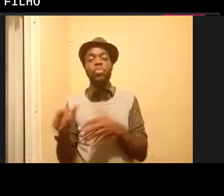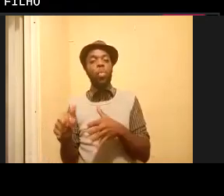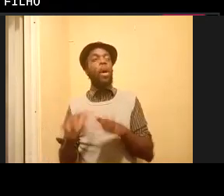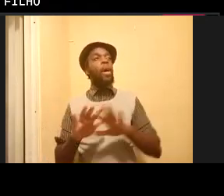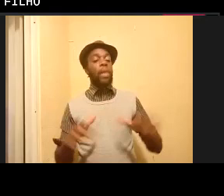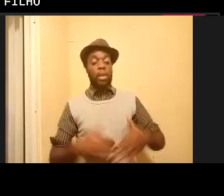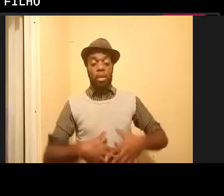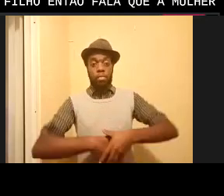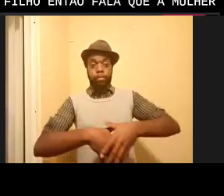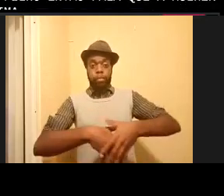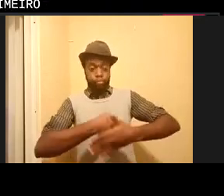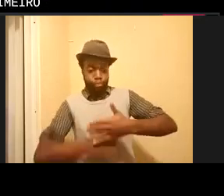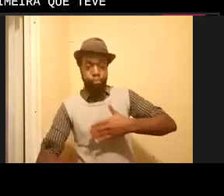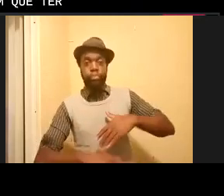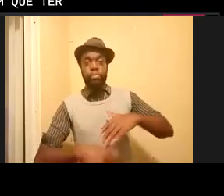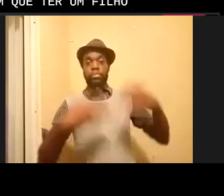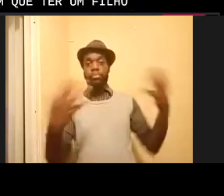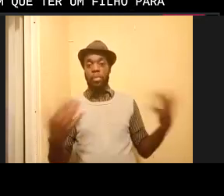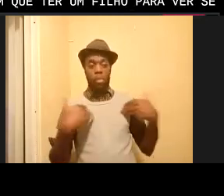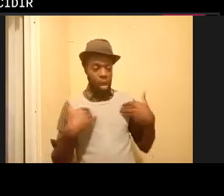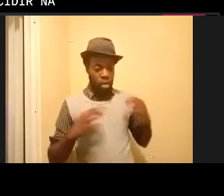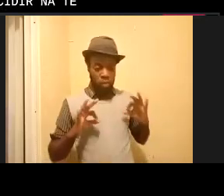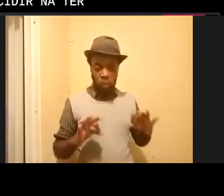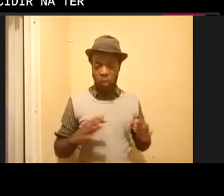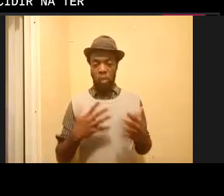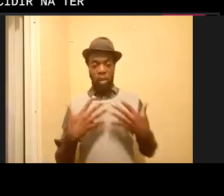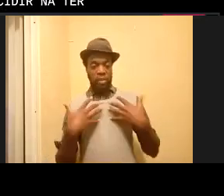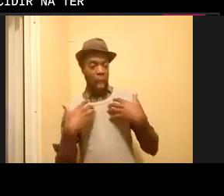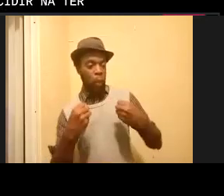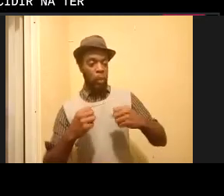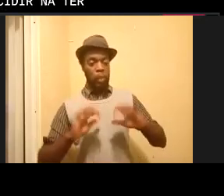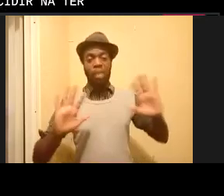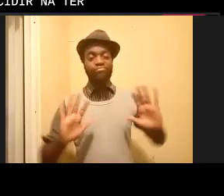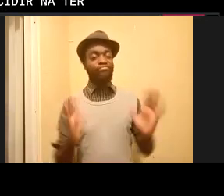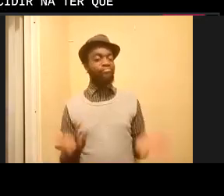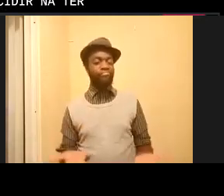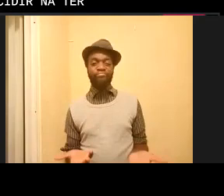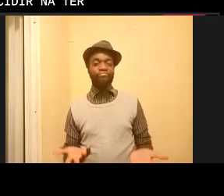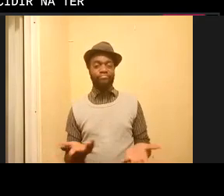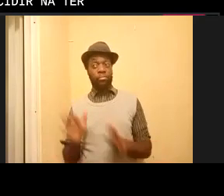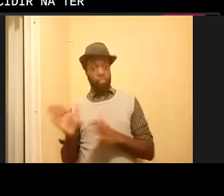después decidir ya no tener si quiere y lo peor es que a mujeres solteras tampoco se aplica.